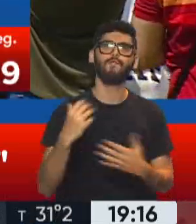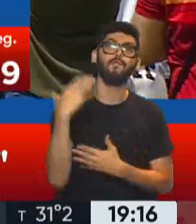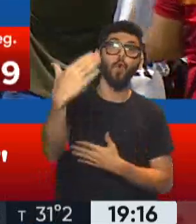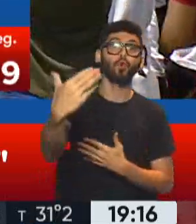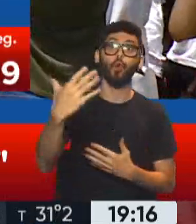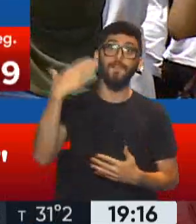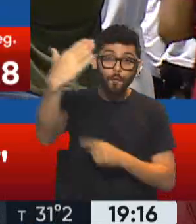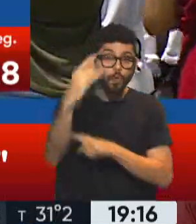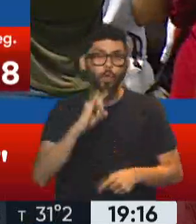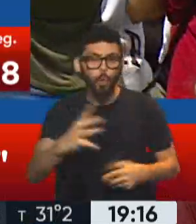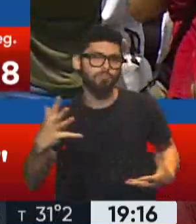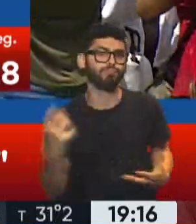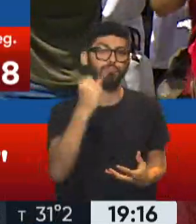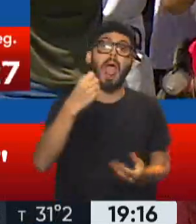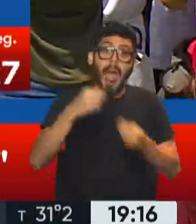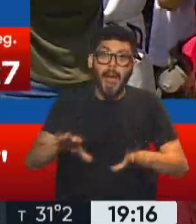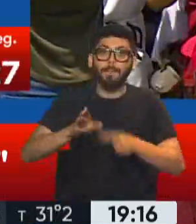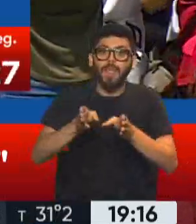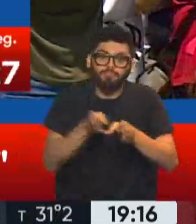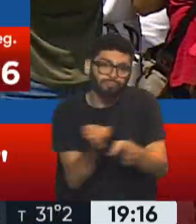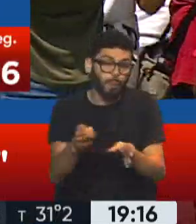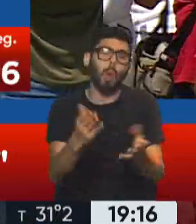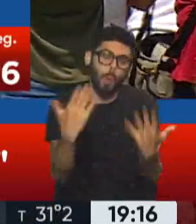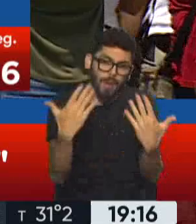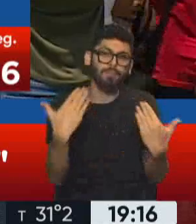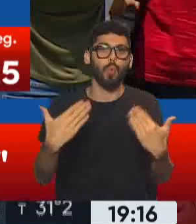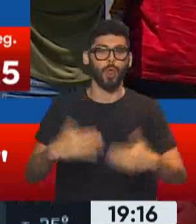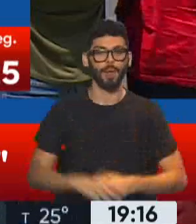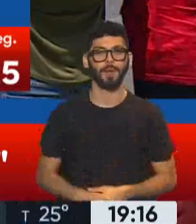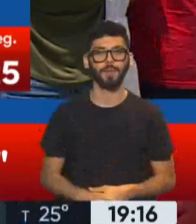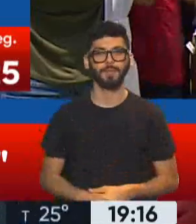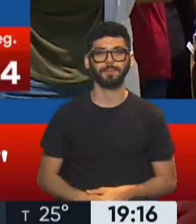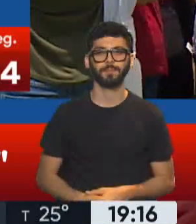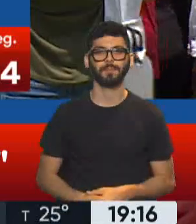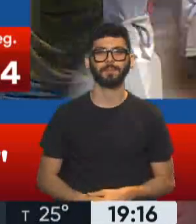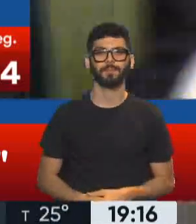futuro, empiecen a caminarlo, ¡vamos que podemos!